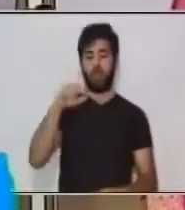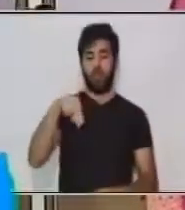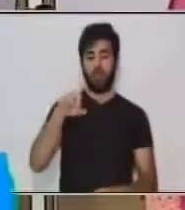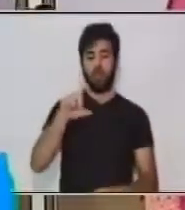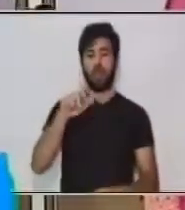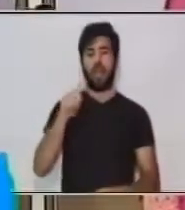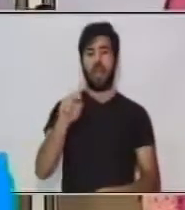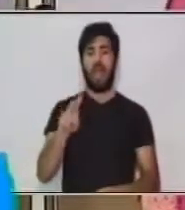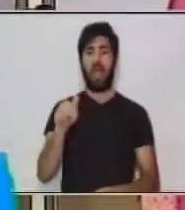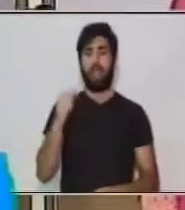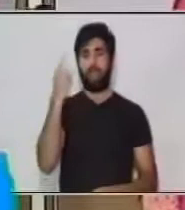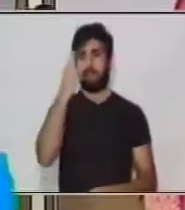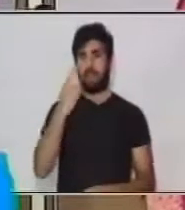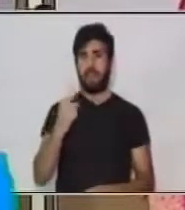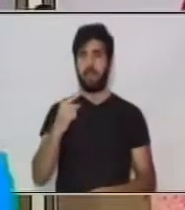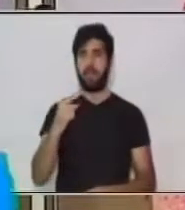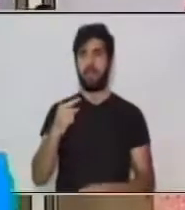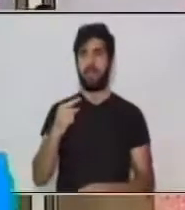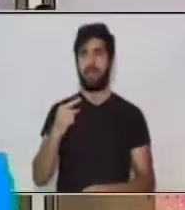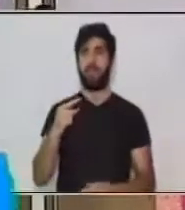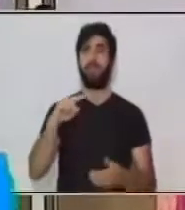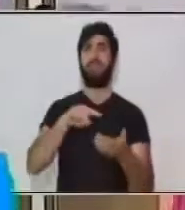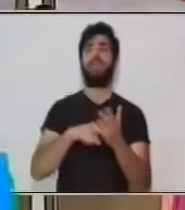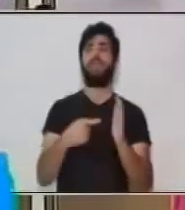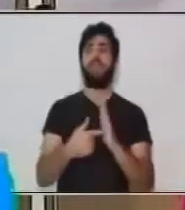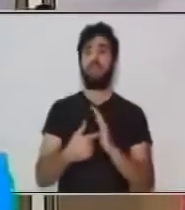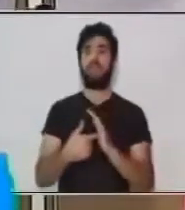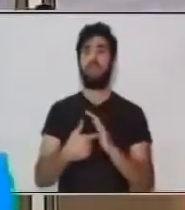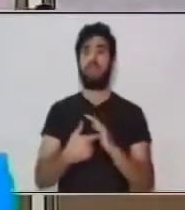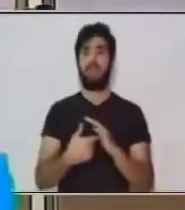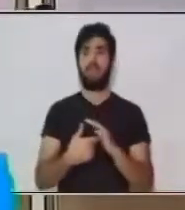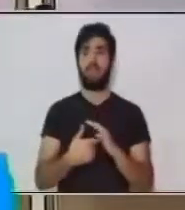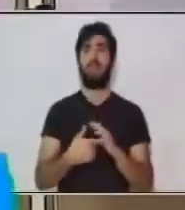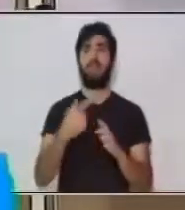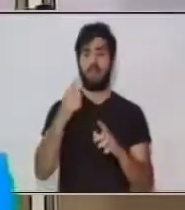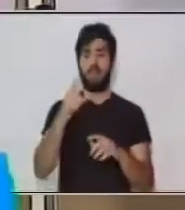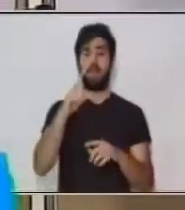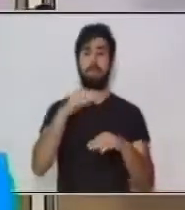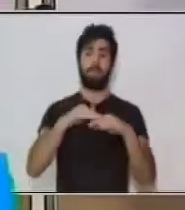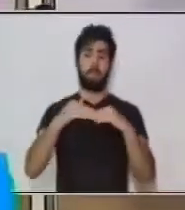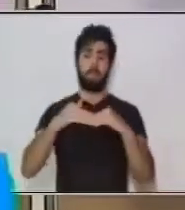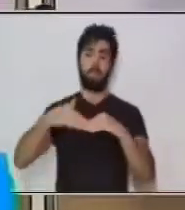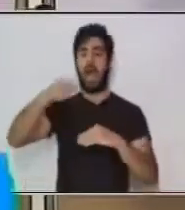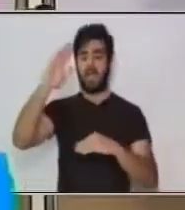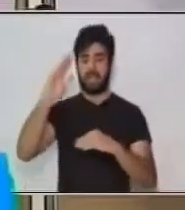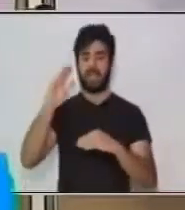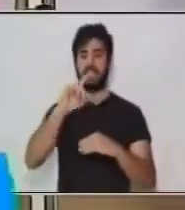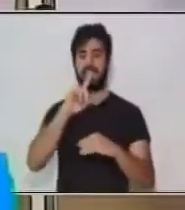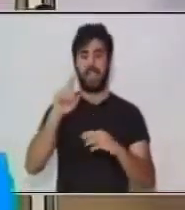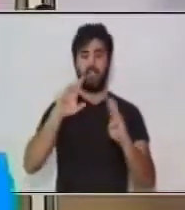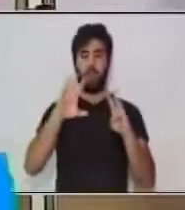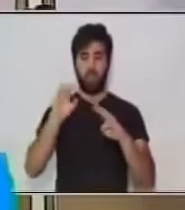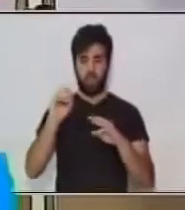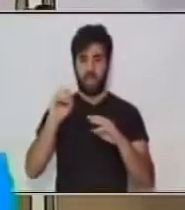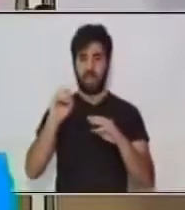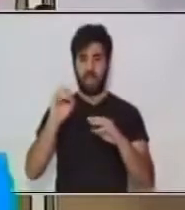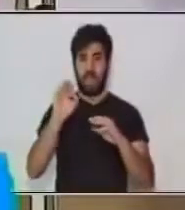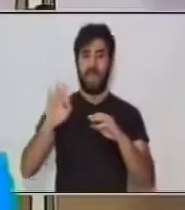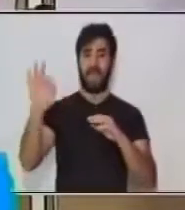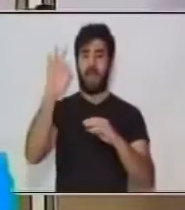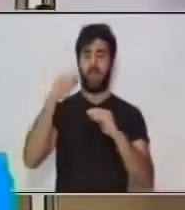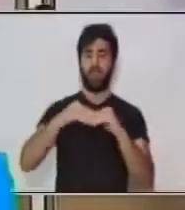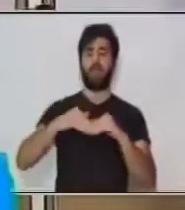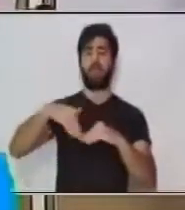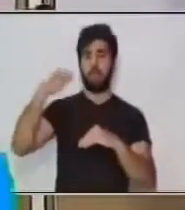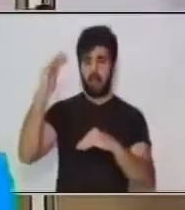será bueno elegir como figura convexa, con todos los ángulos internos